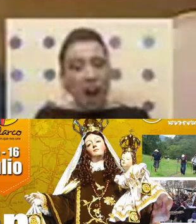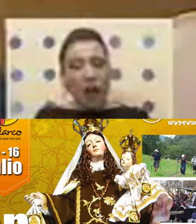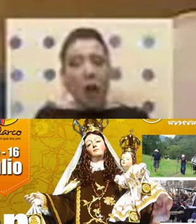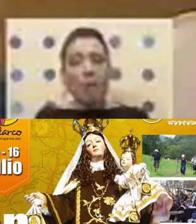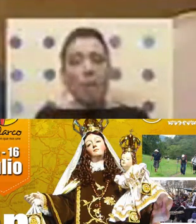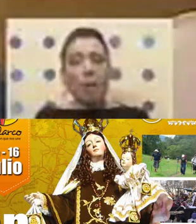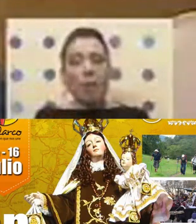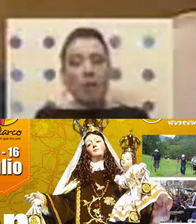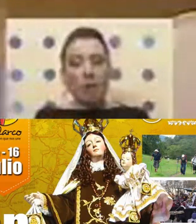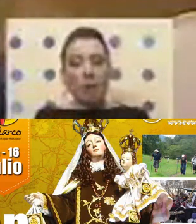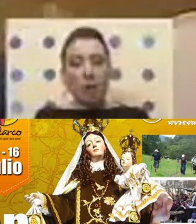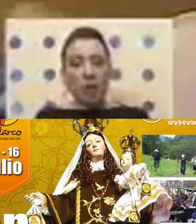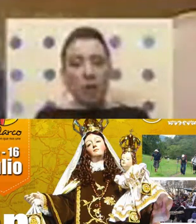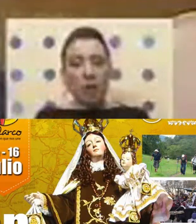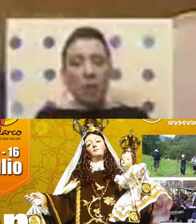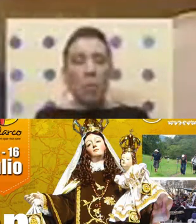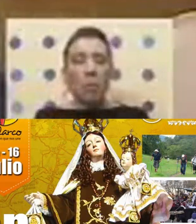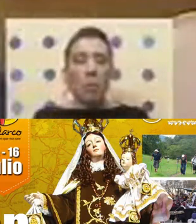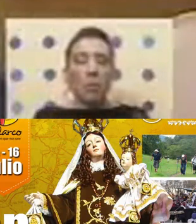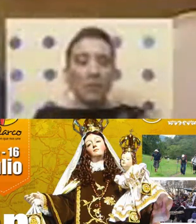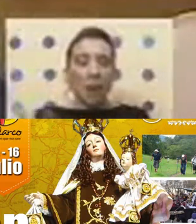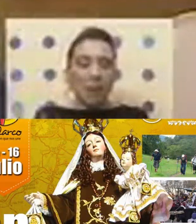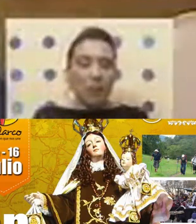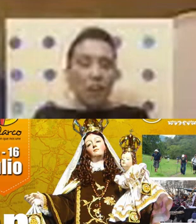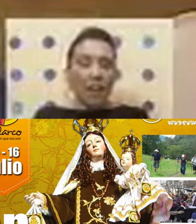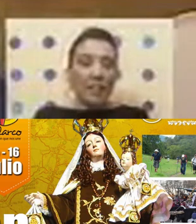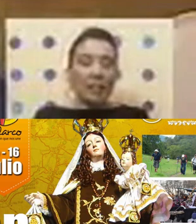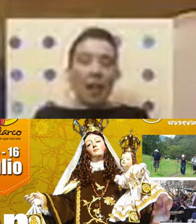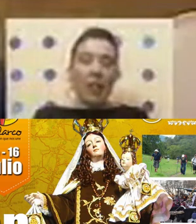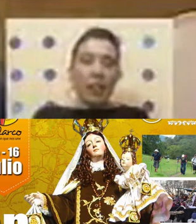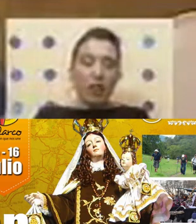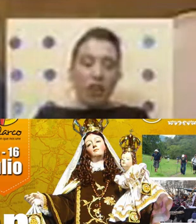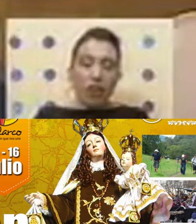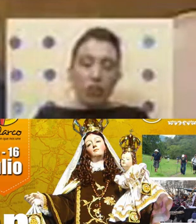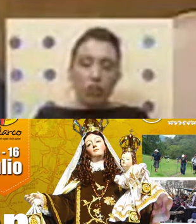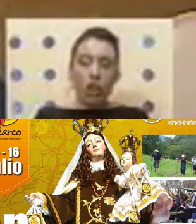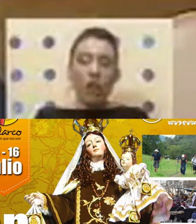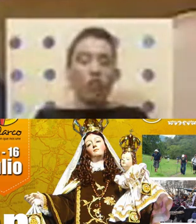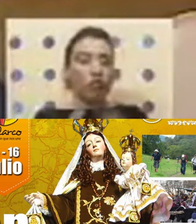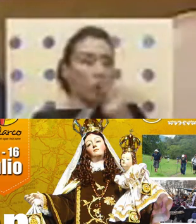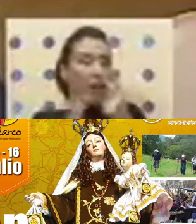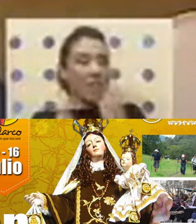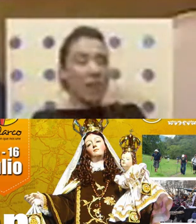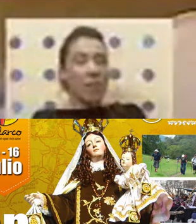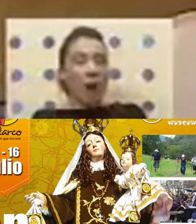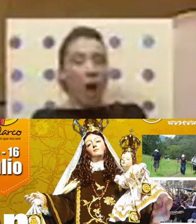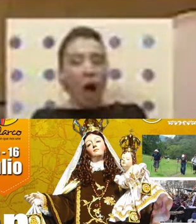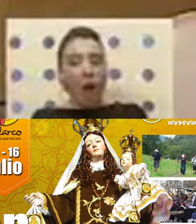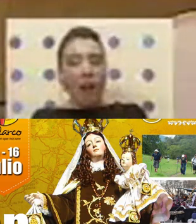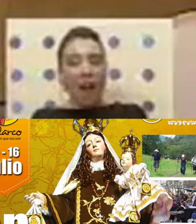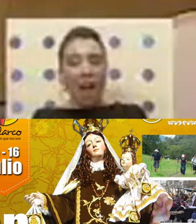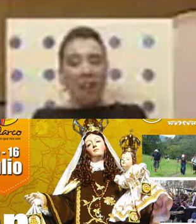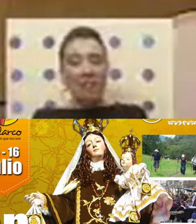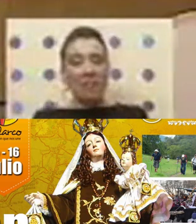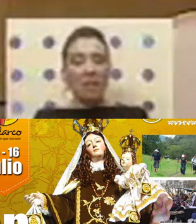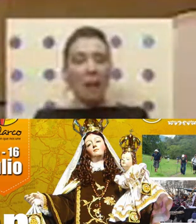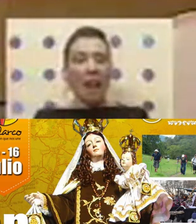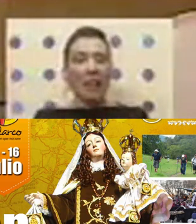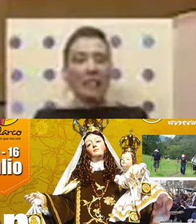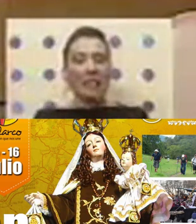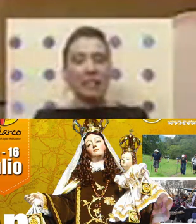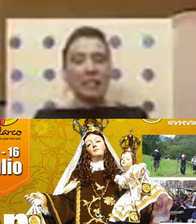por favor. Hay mucha gente que está esperando de nosotros. ¿Y qué es lo que hemos visto hoy día? Un debate que pareciera